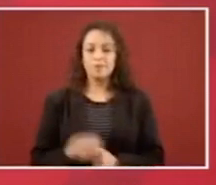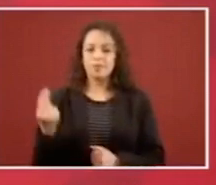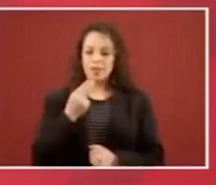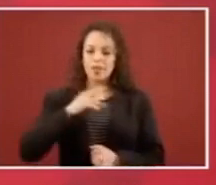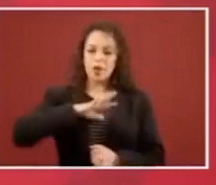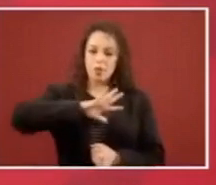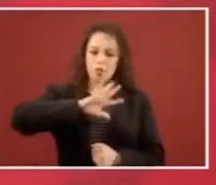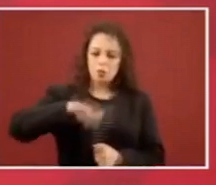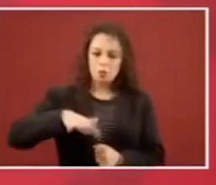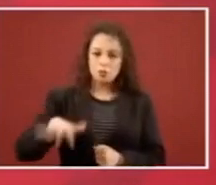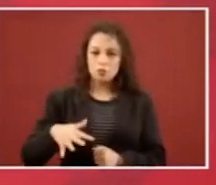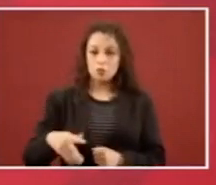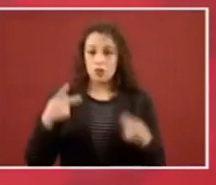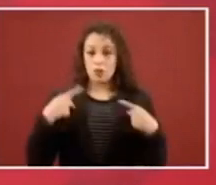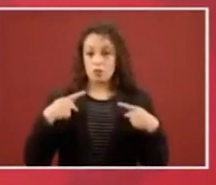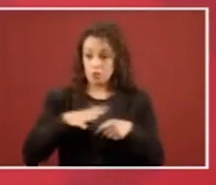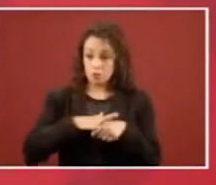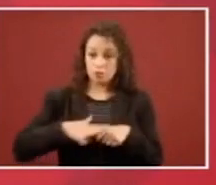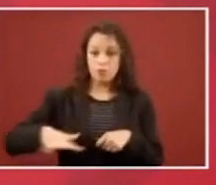buscar una sociedad mejor.